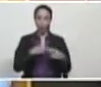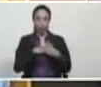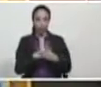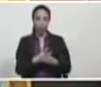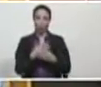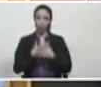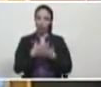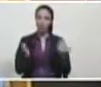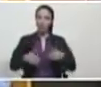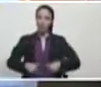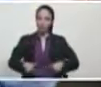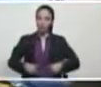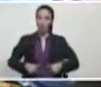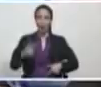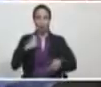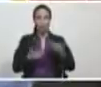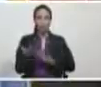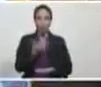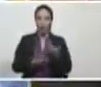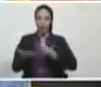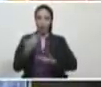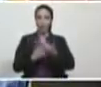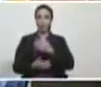empeño por Venezuela. Ganar, ganar.